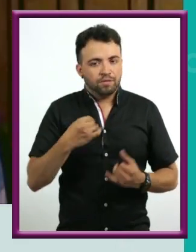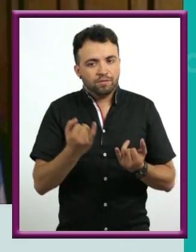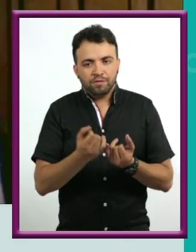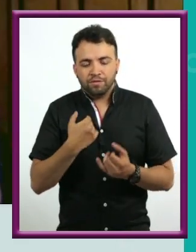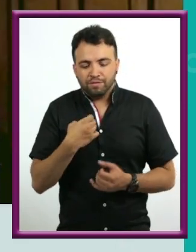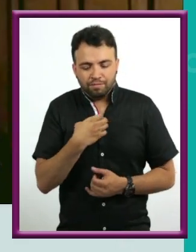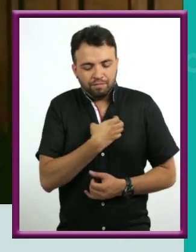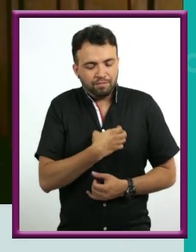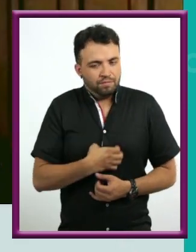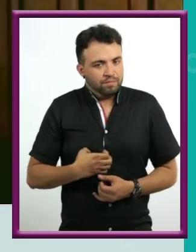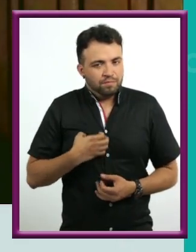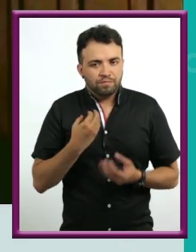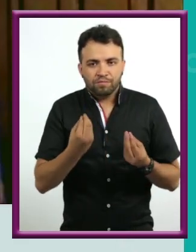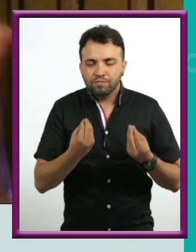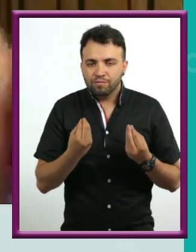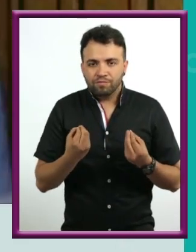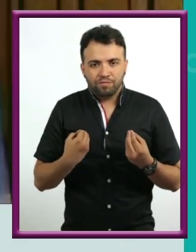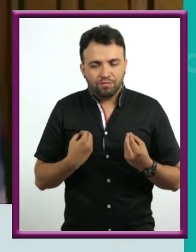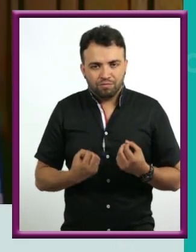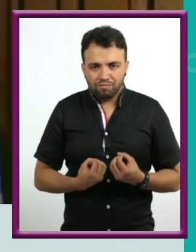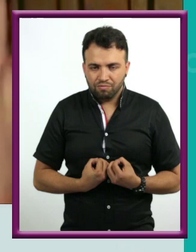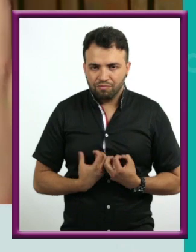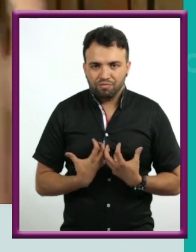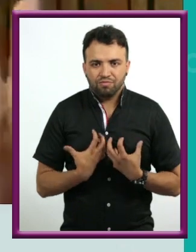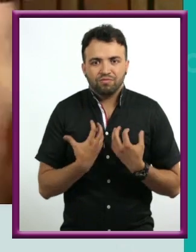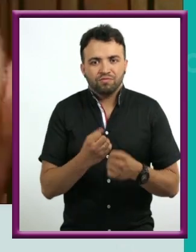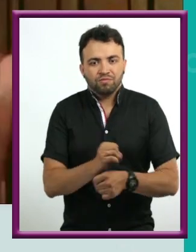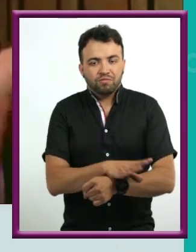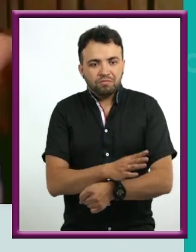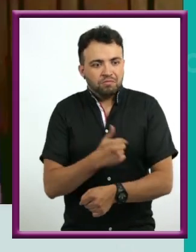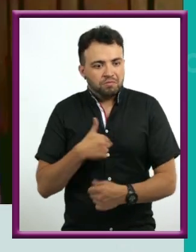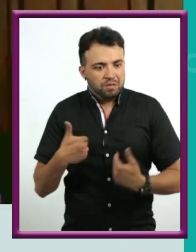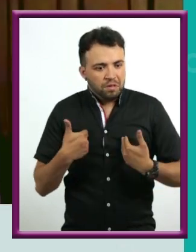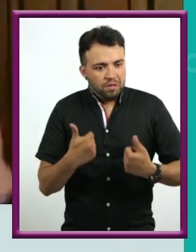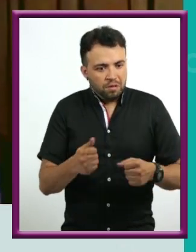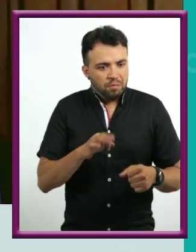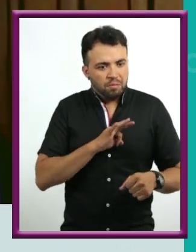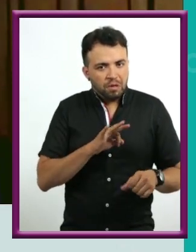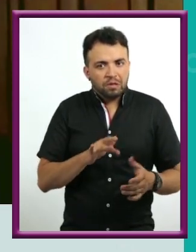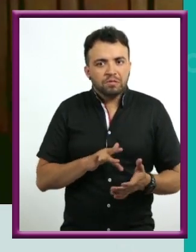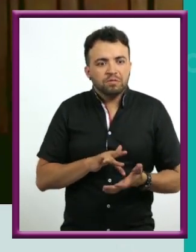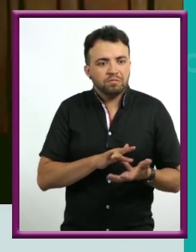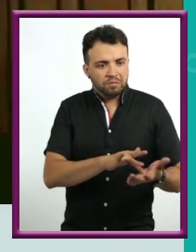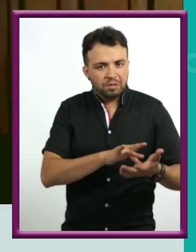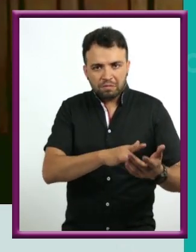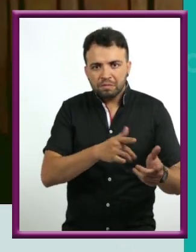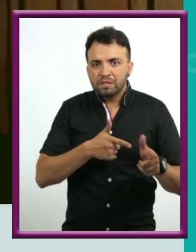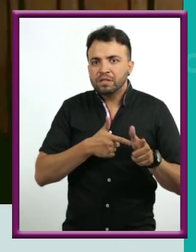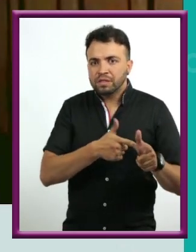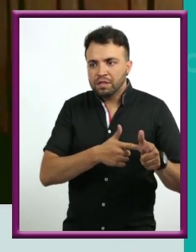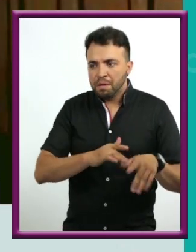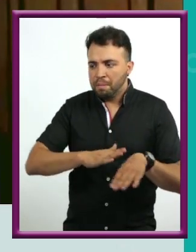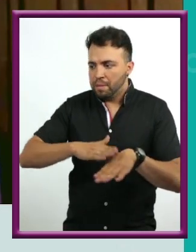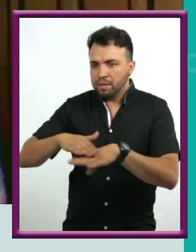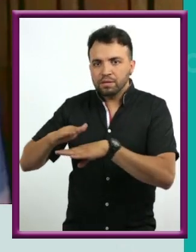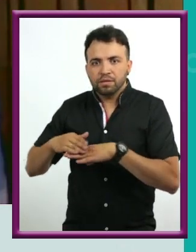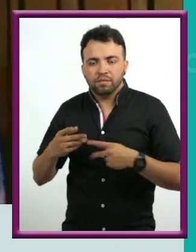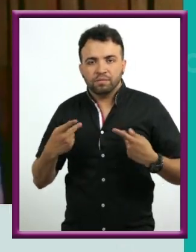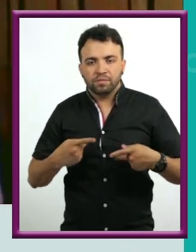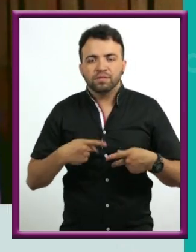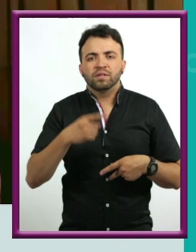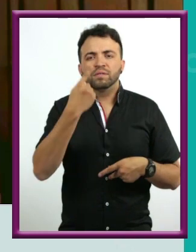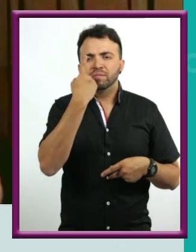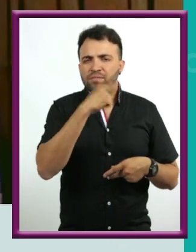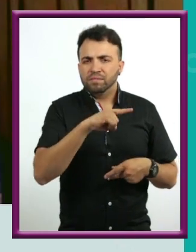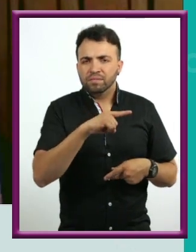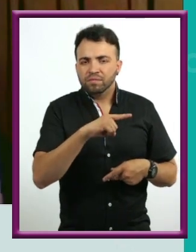Me causa mucha alegría, me causa mucha satisfacción y me hace entender que puedo seguir apoyando a esta persona o a su vez